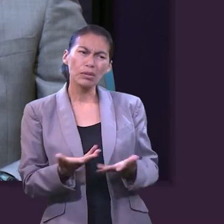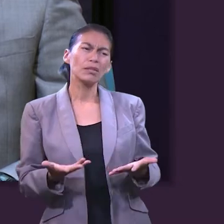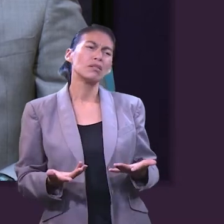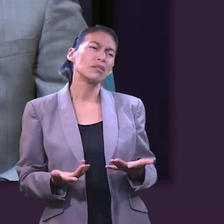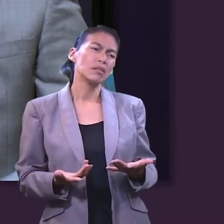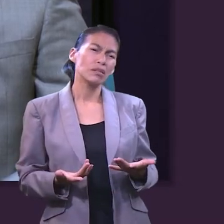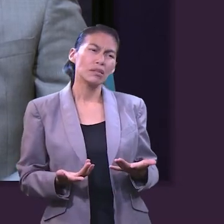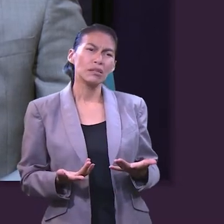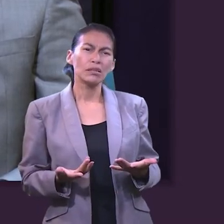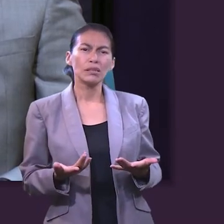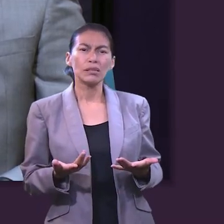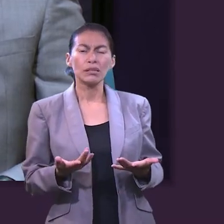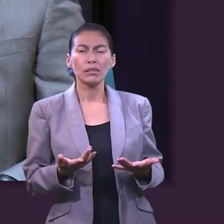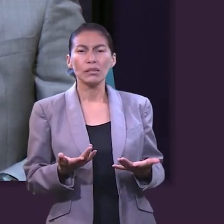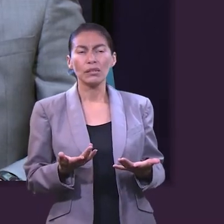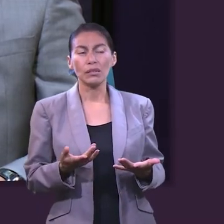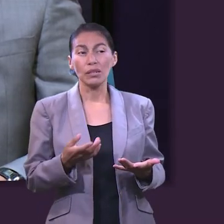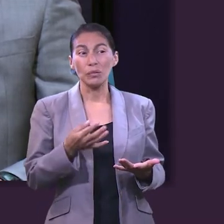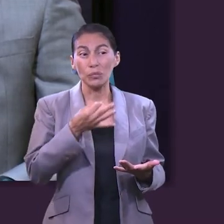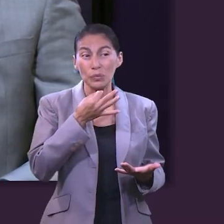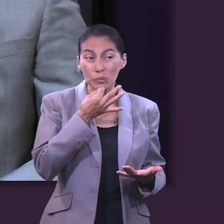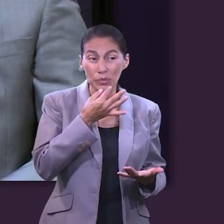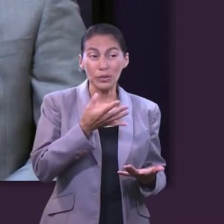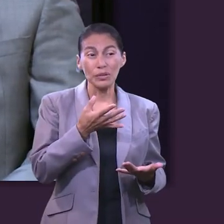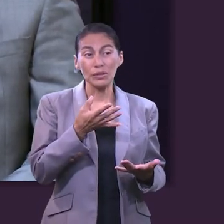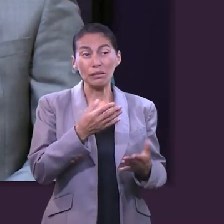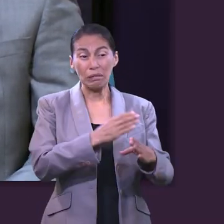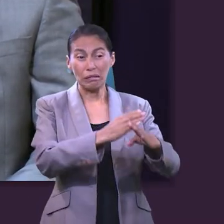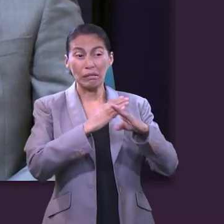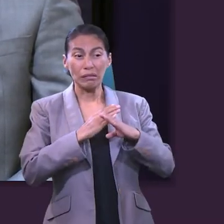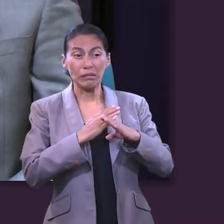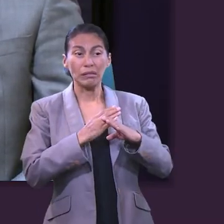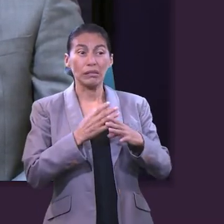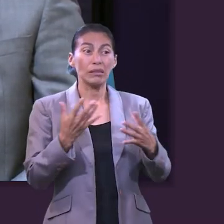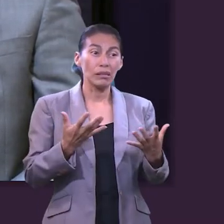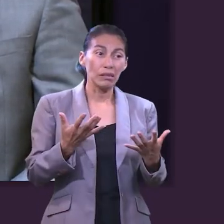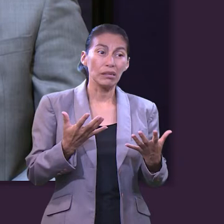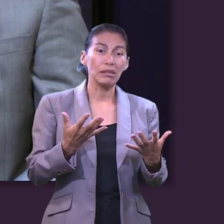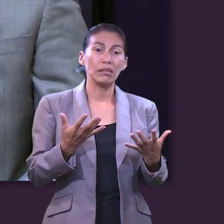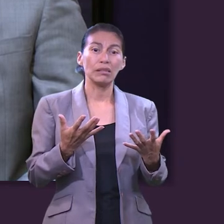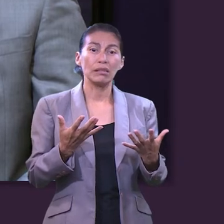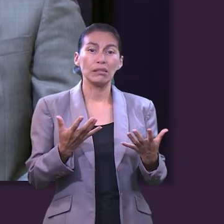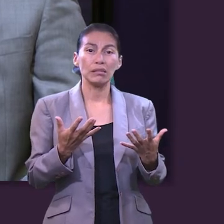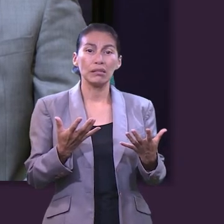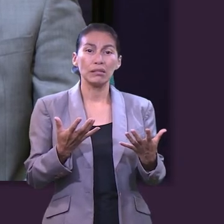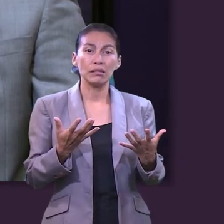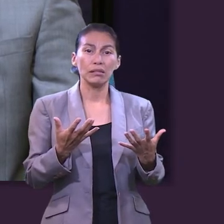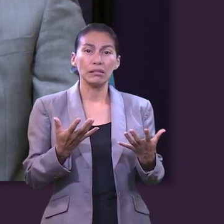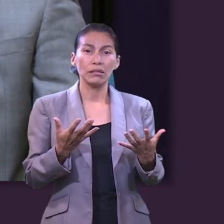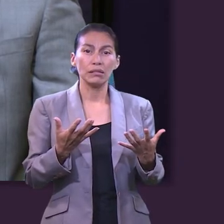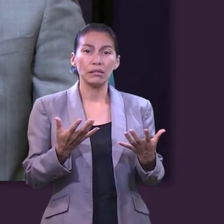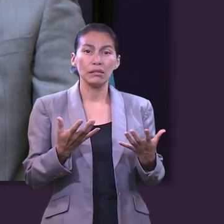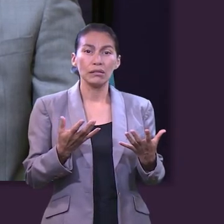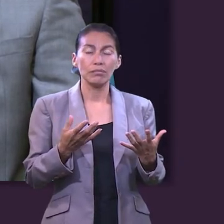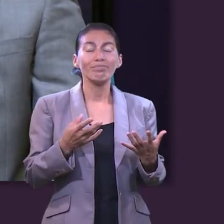resilientes en esos momentos de rechazo. Qué hacer, ¿no?